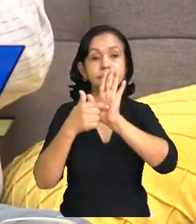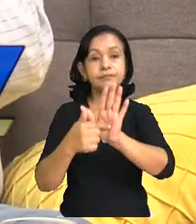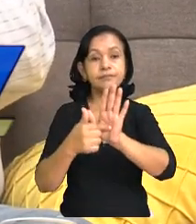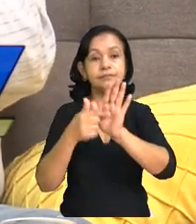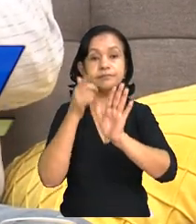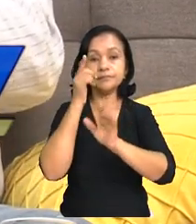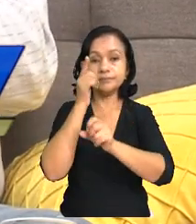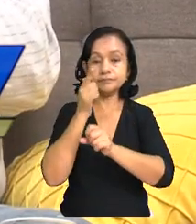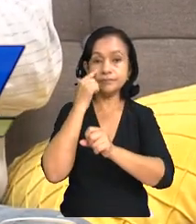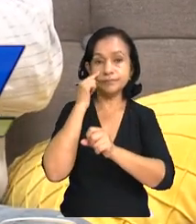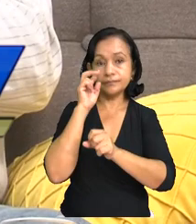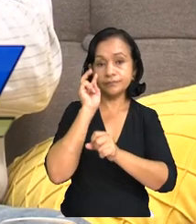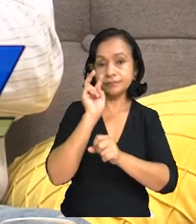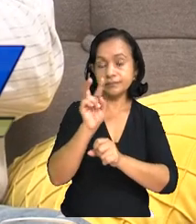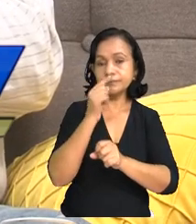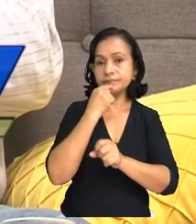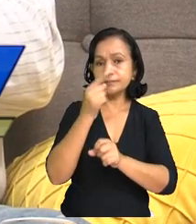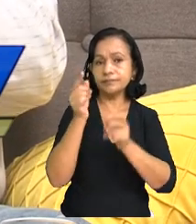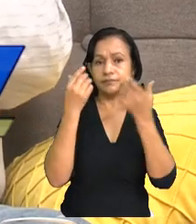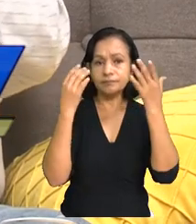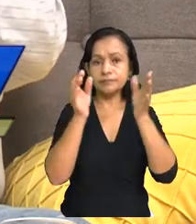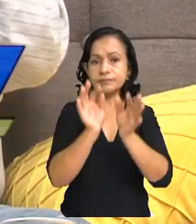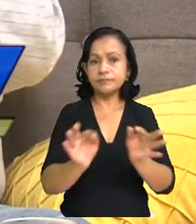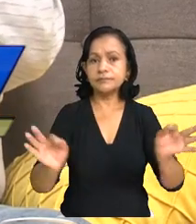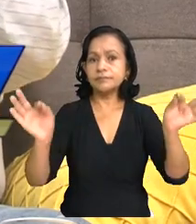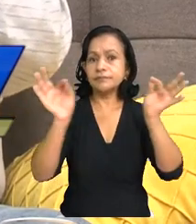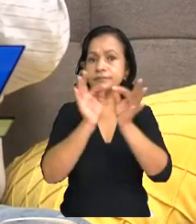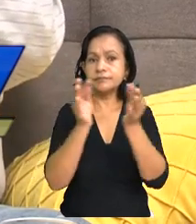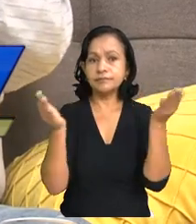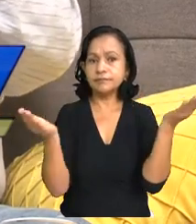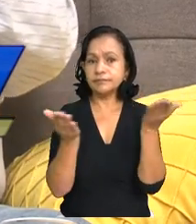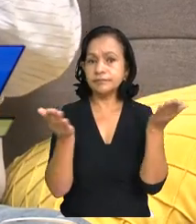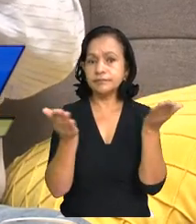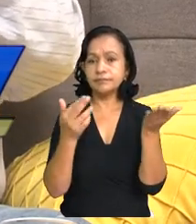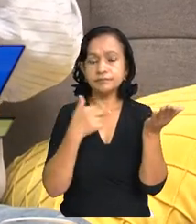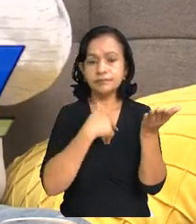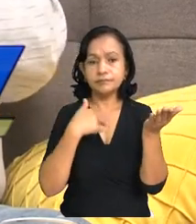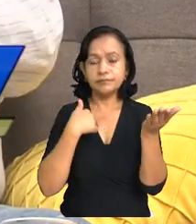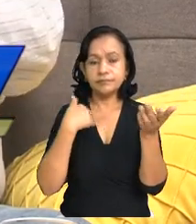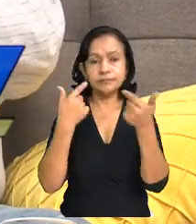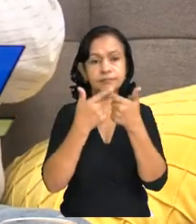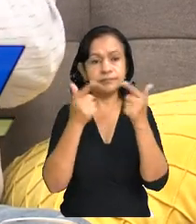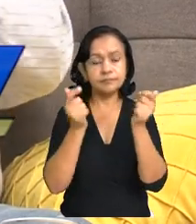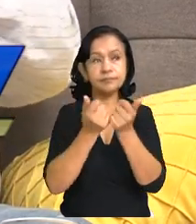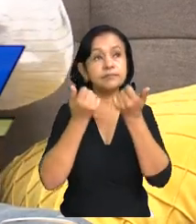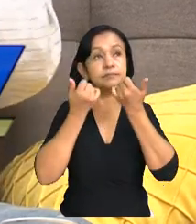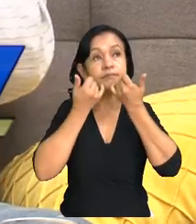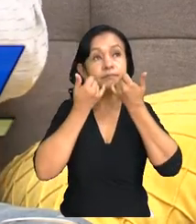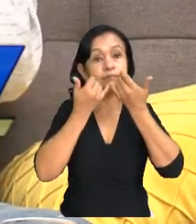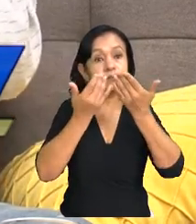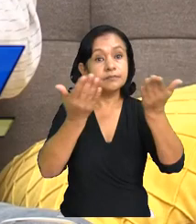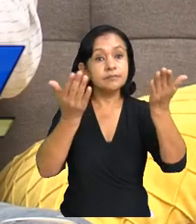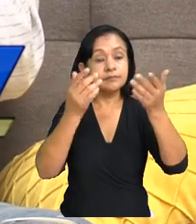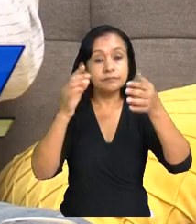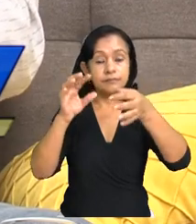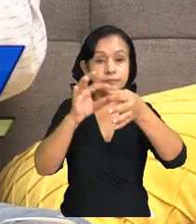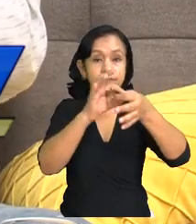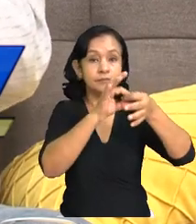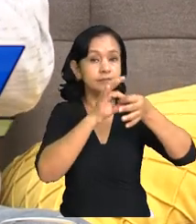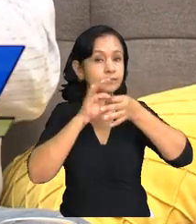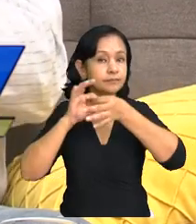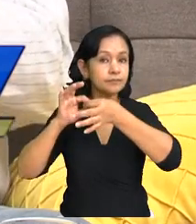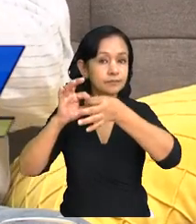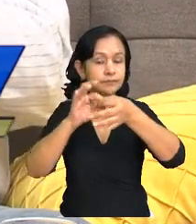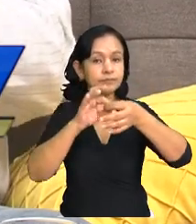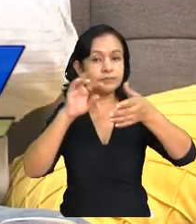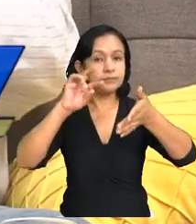video decían unas cosas interesantes. Vamos a hacer un sistema de información integrado. ¿Qué okay. significa